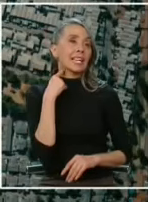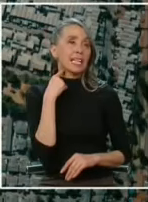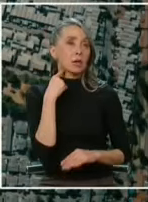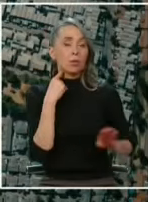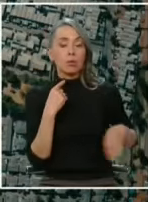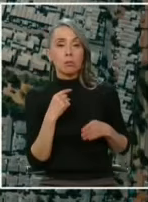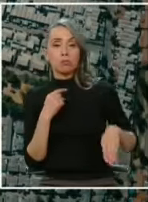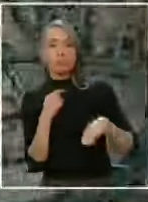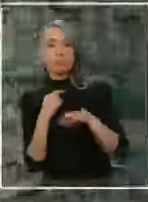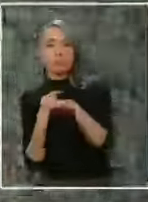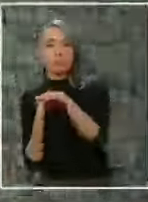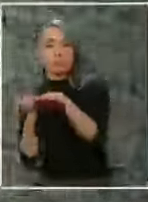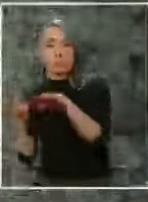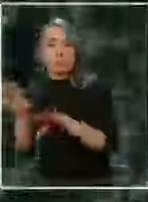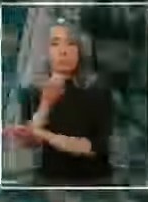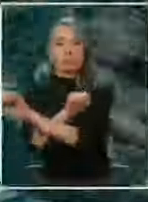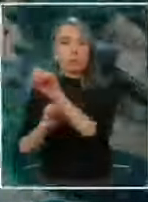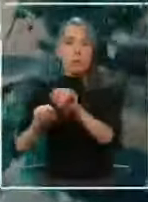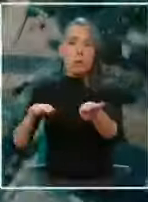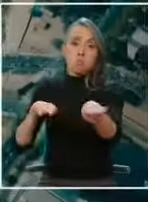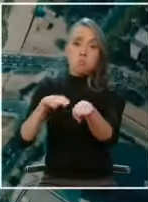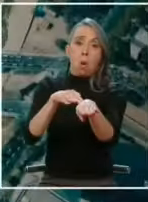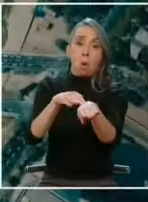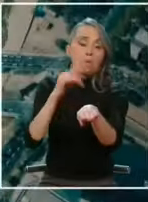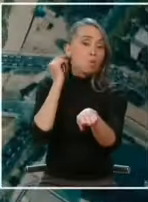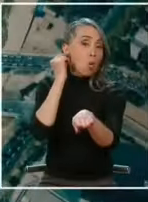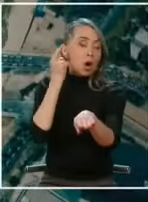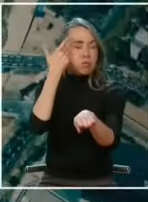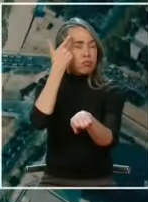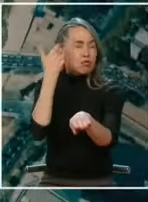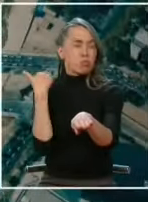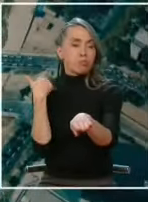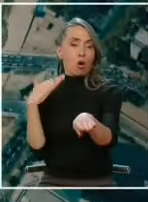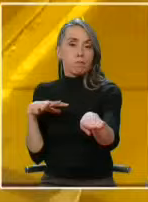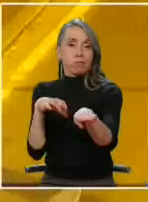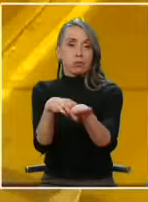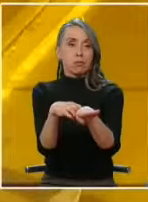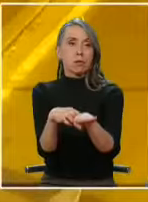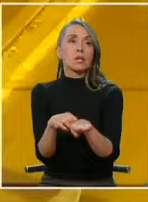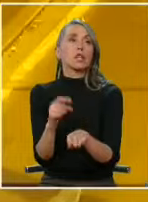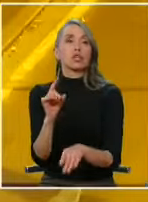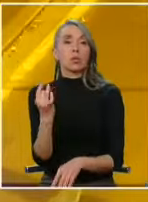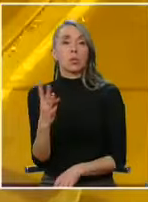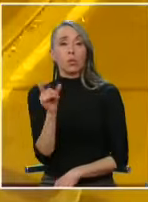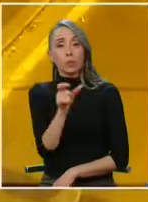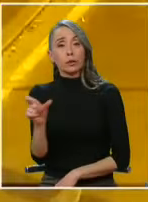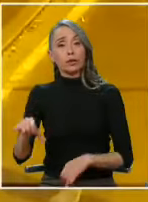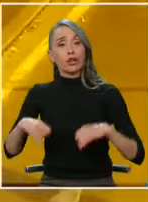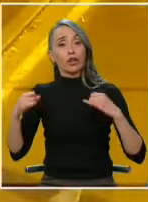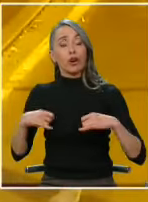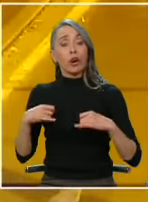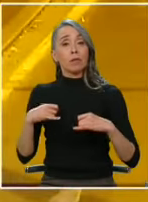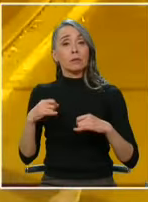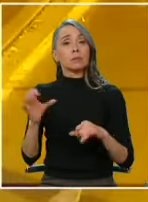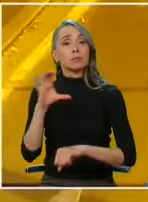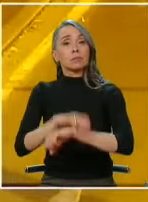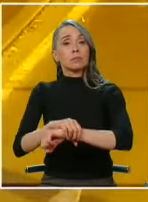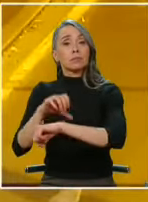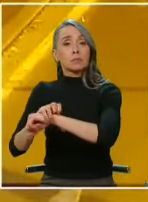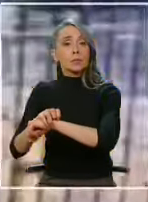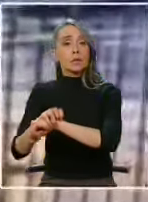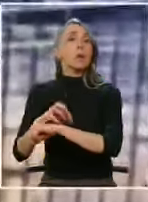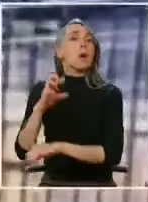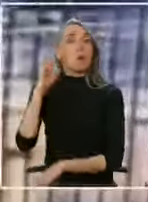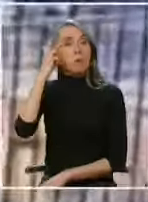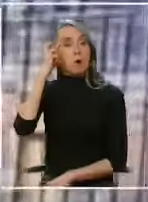y terminó Aquí ante la maniobra temeraria de la conductora no son los únicos adolescentes capturados en Providencia porque